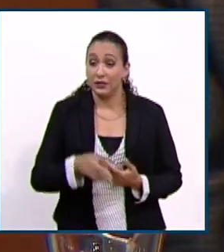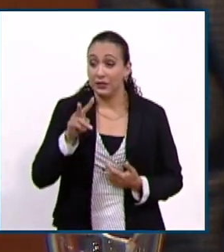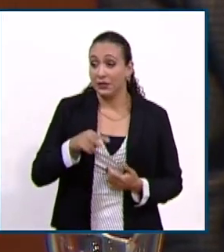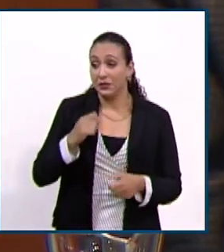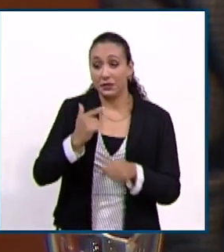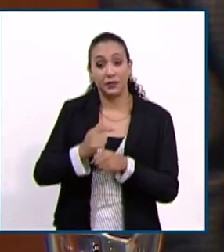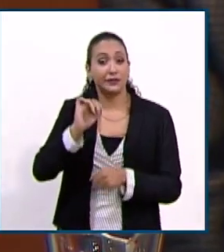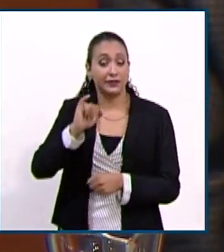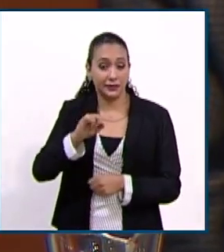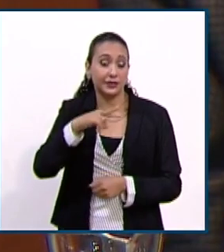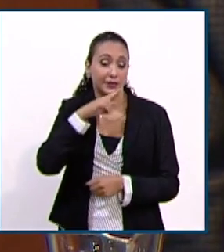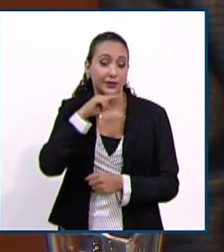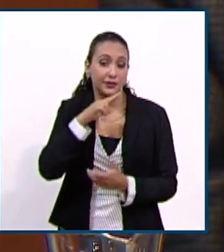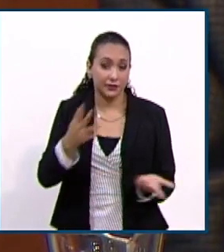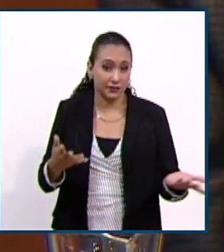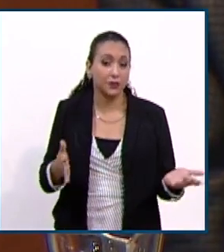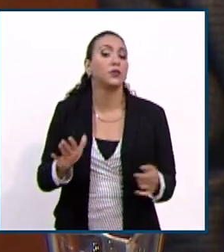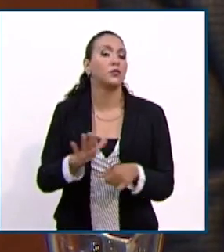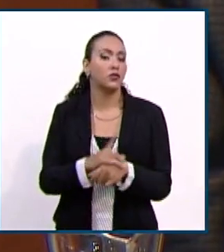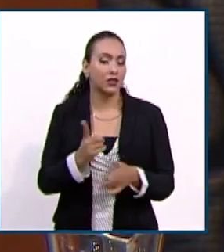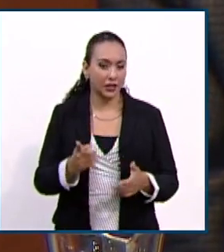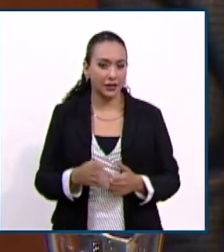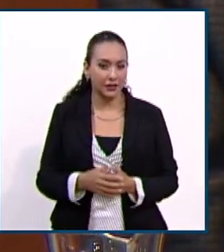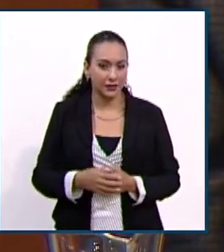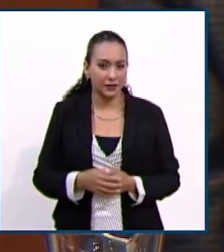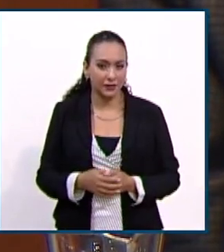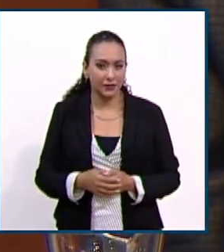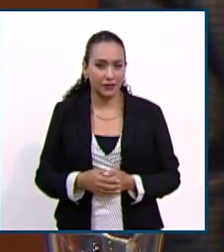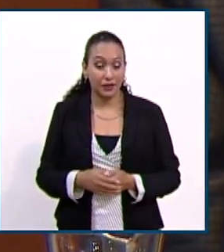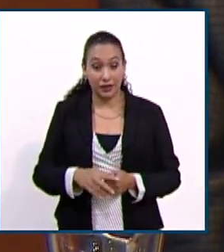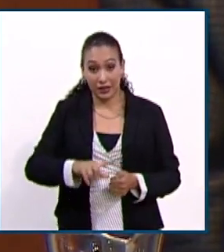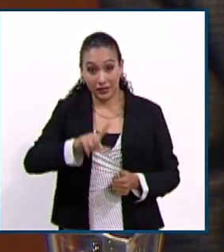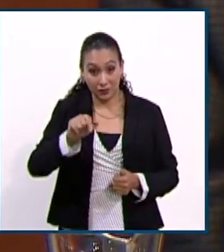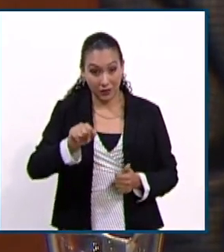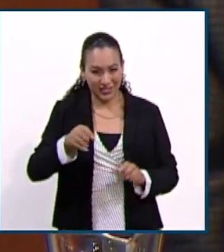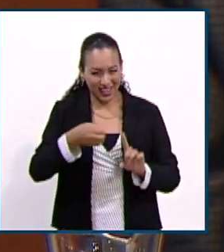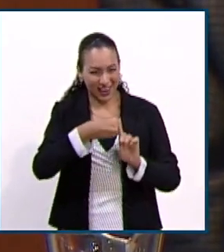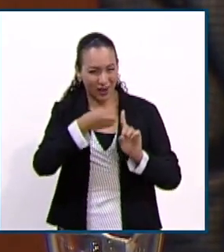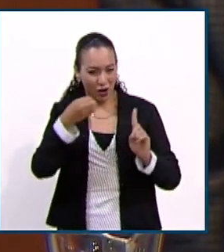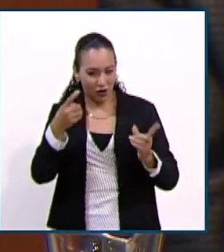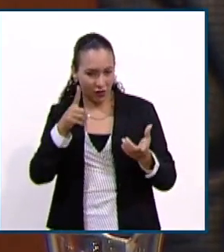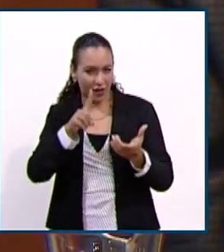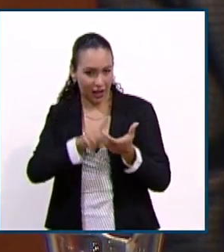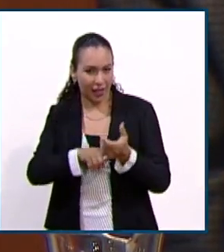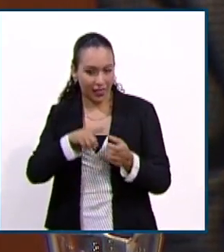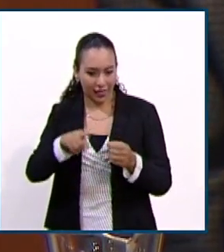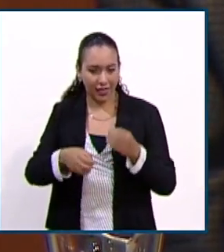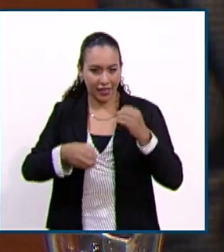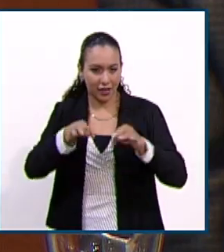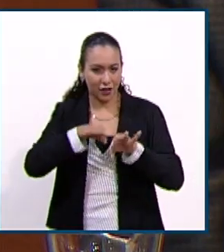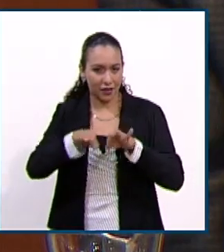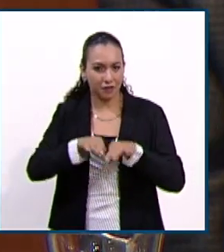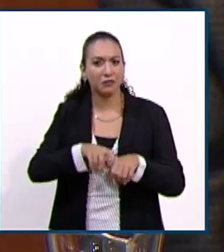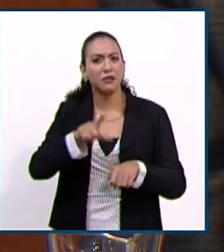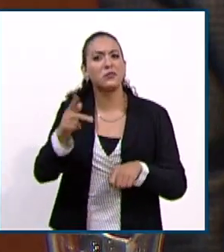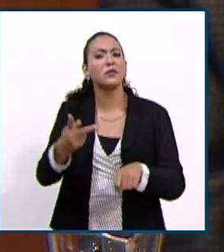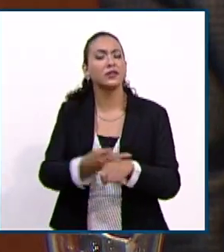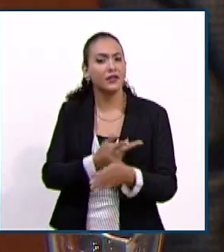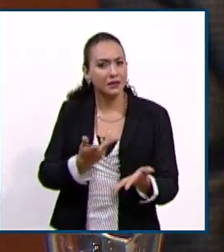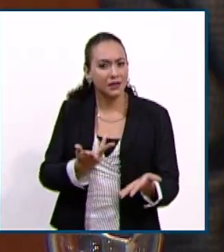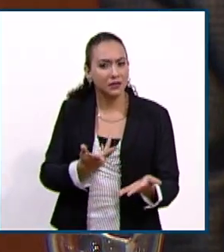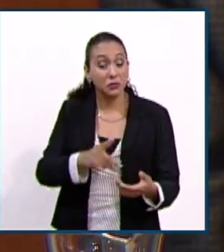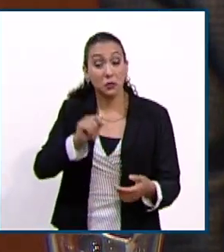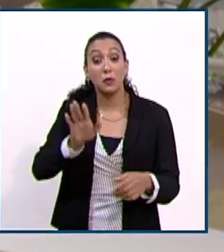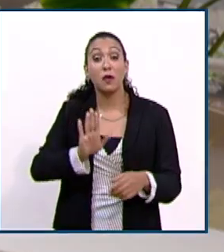decir, al final del día el sistema, como lo tenemos el presidencial, ya no va a dar para más y hay que